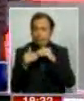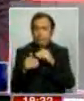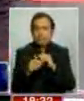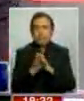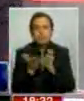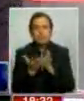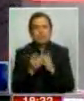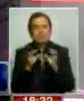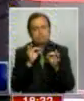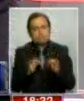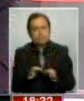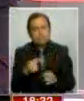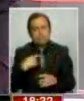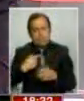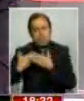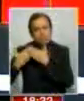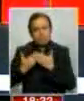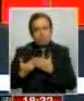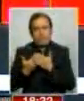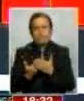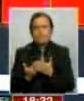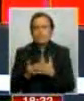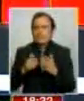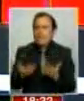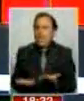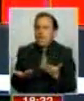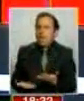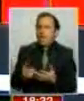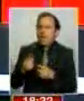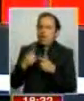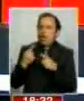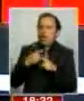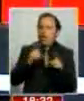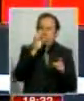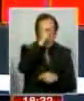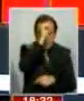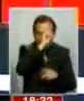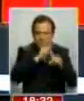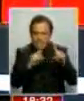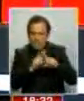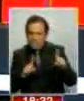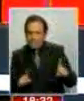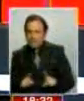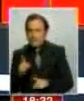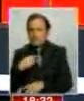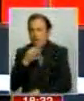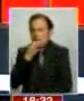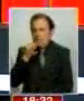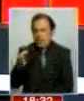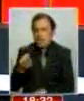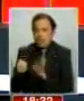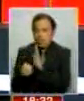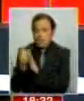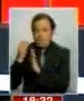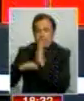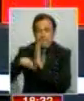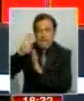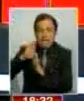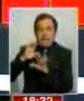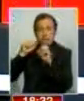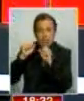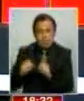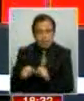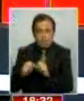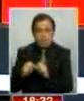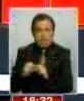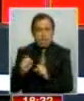y eso efectivamente nosotros lo estamos estudiando. Ahora, ¿son estas voces disonantes puntuales en estos temas que yo le he planteado los que en la nueva mayoría podrían causar